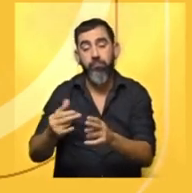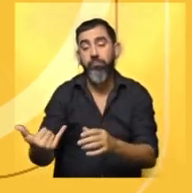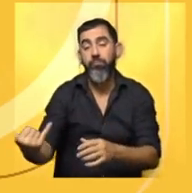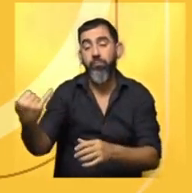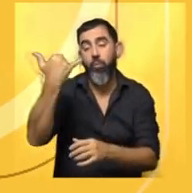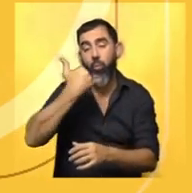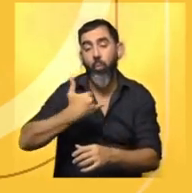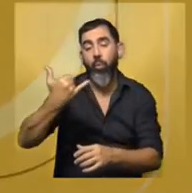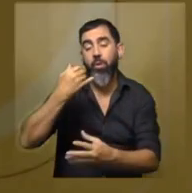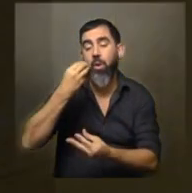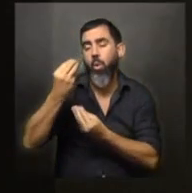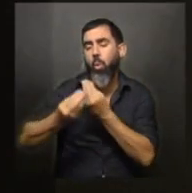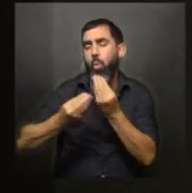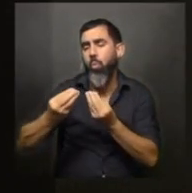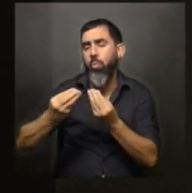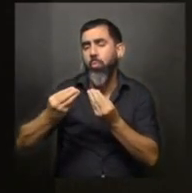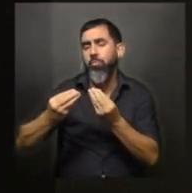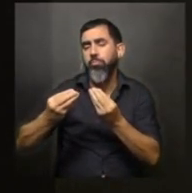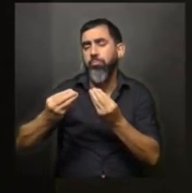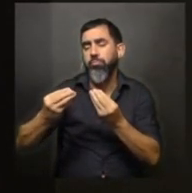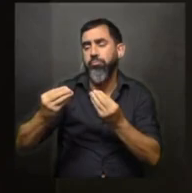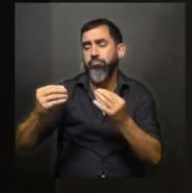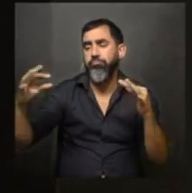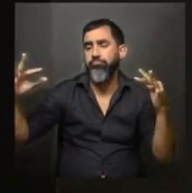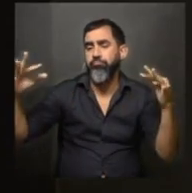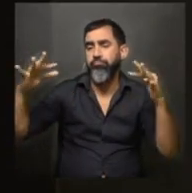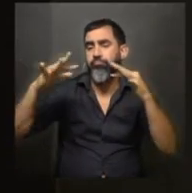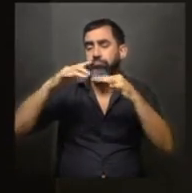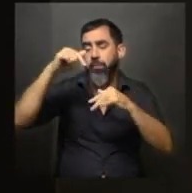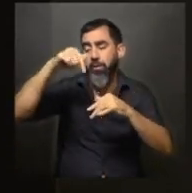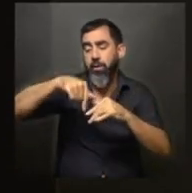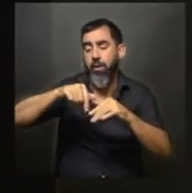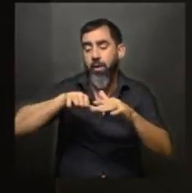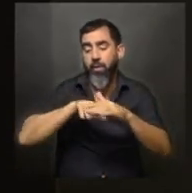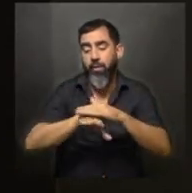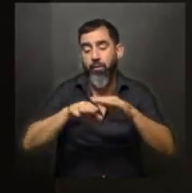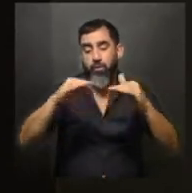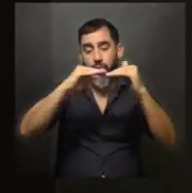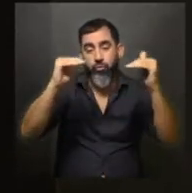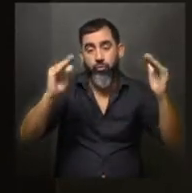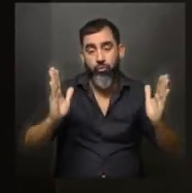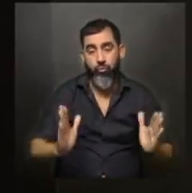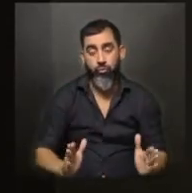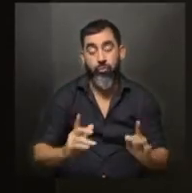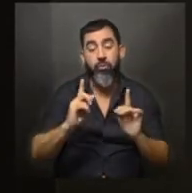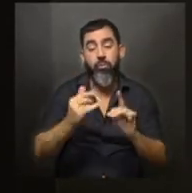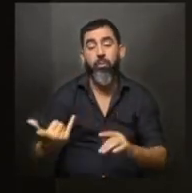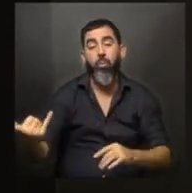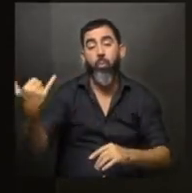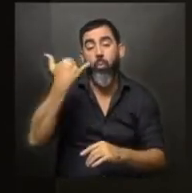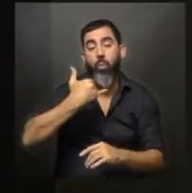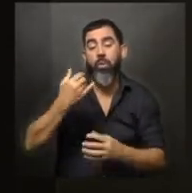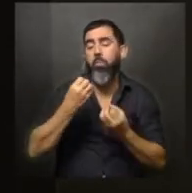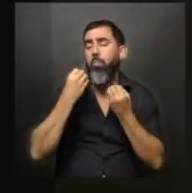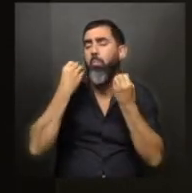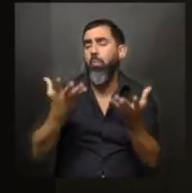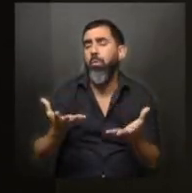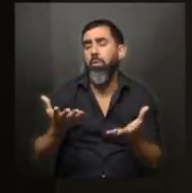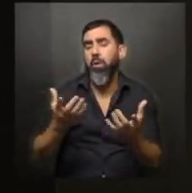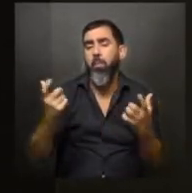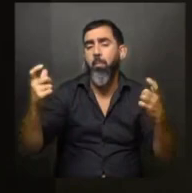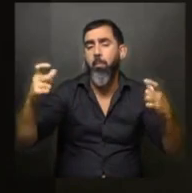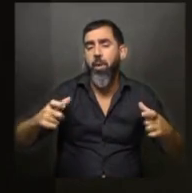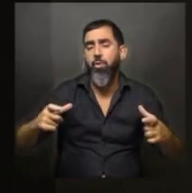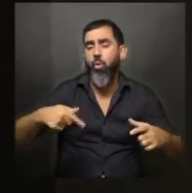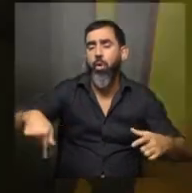cuenta cómo se mueven estas microondas dentro del electrodoméstico y también nos cuenta por qué el plato tiene